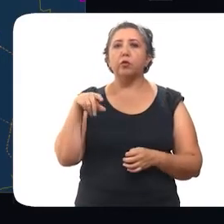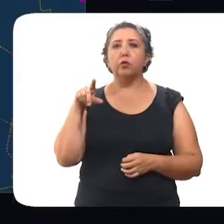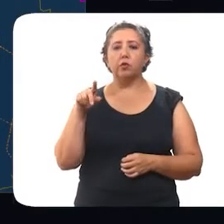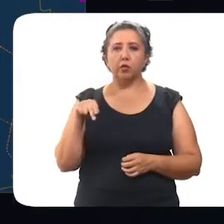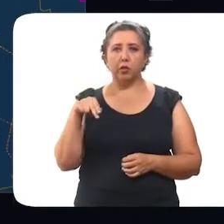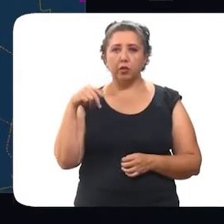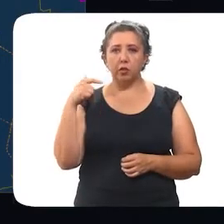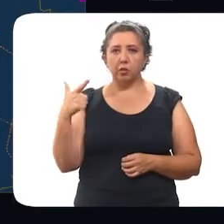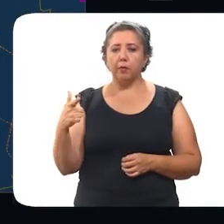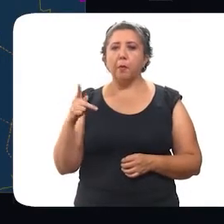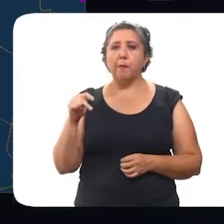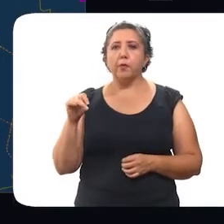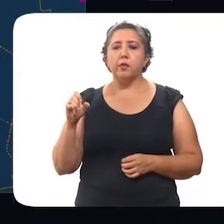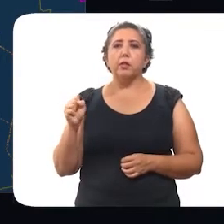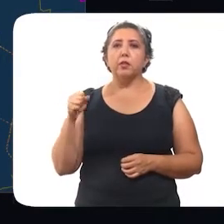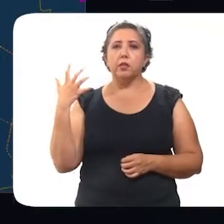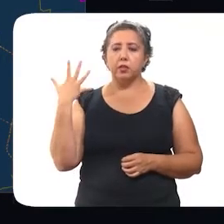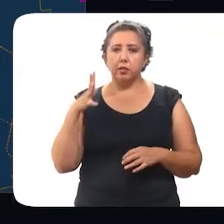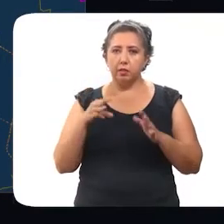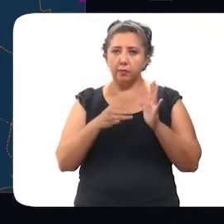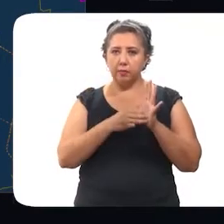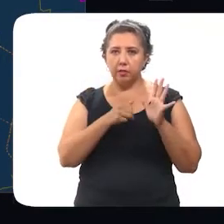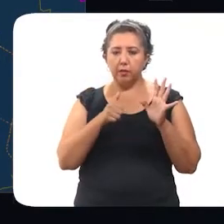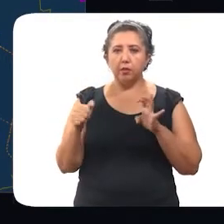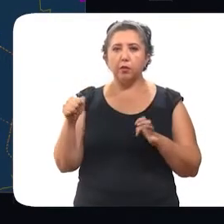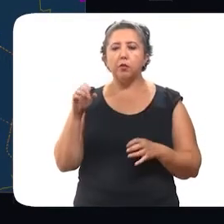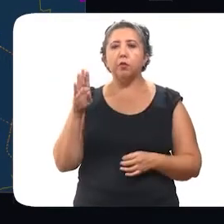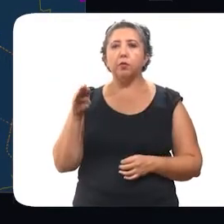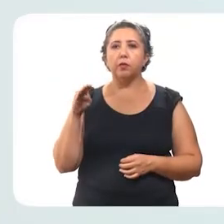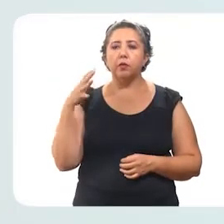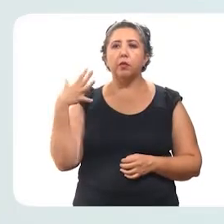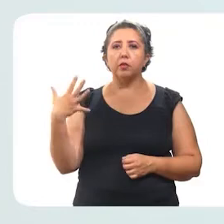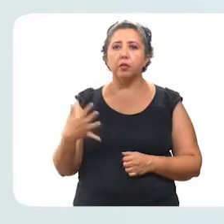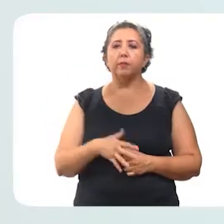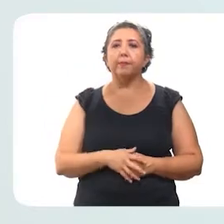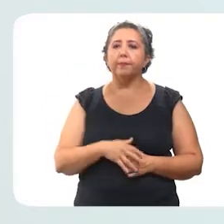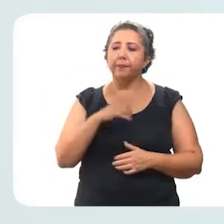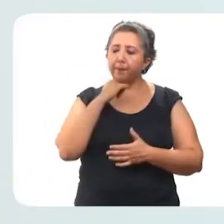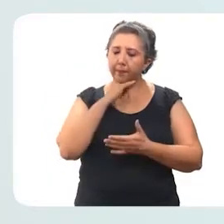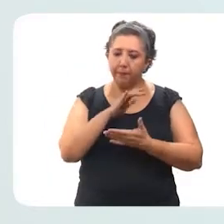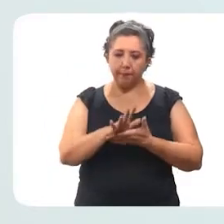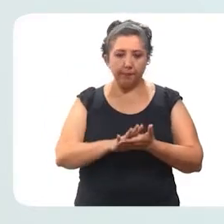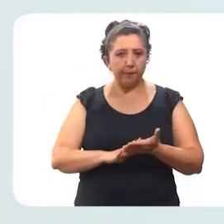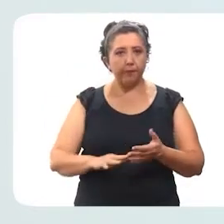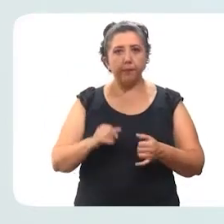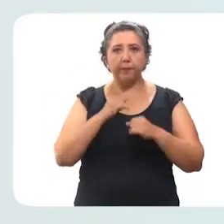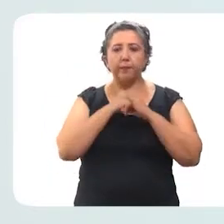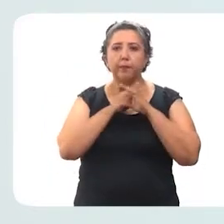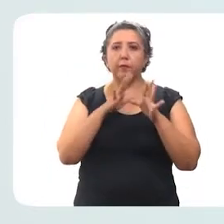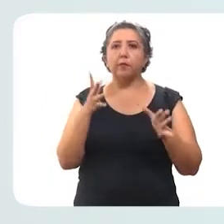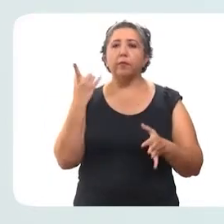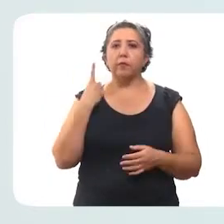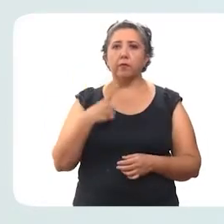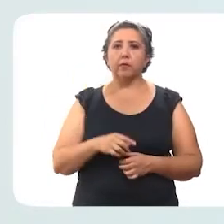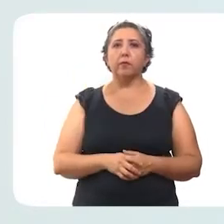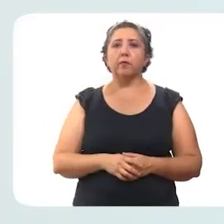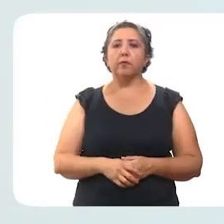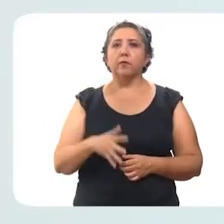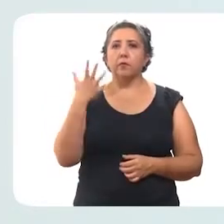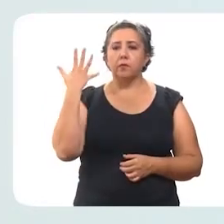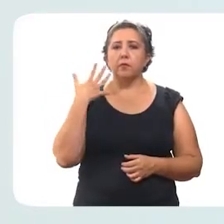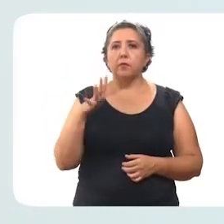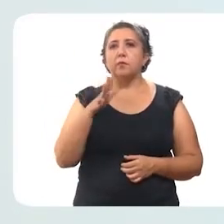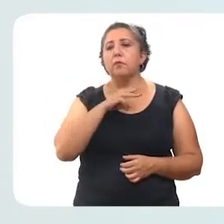6.787, en la zona poniente, 10.695. Lamentablemente, en este parte médico informamos de